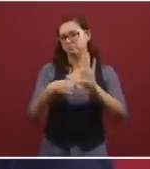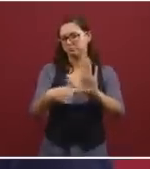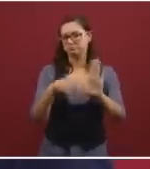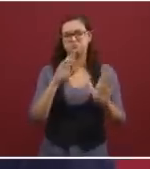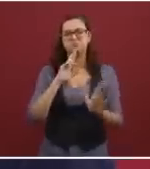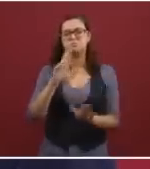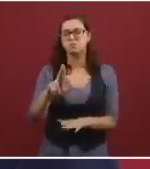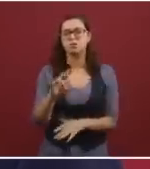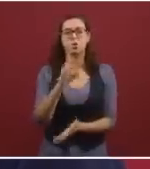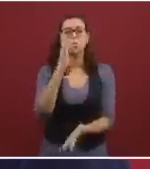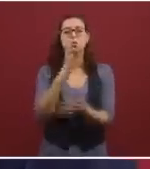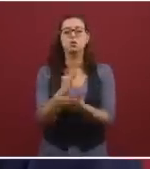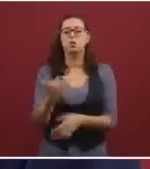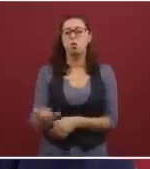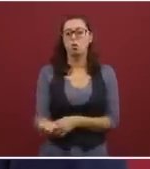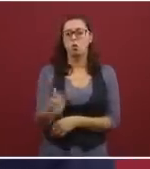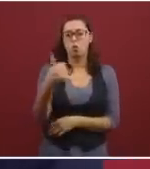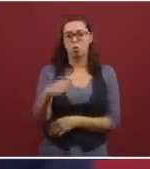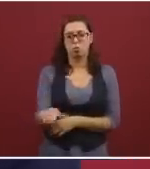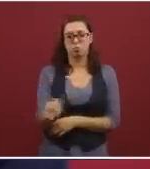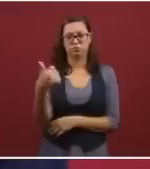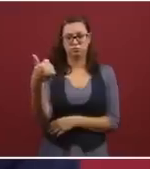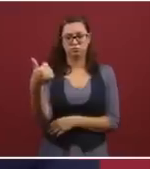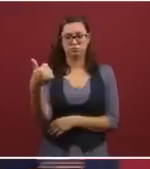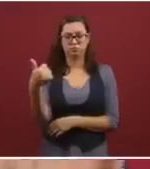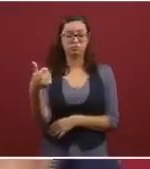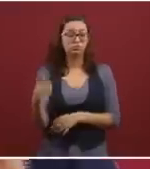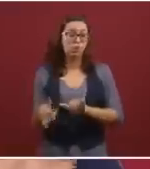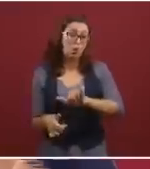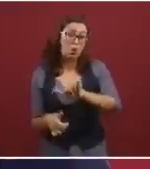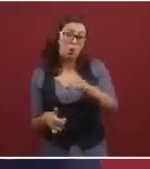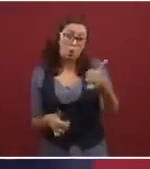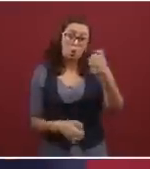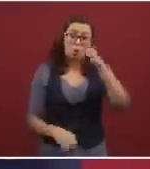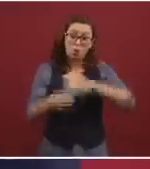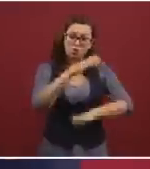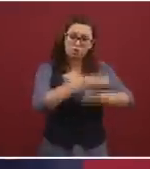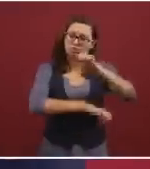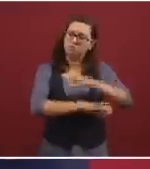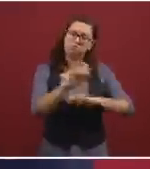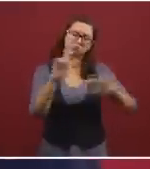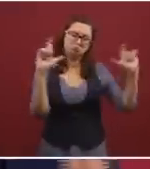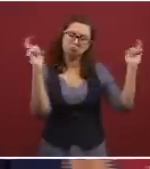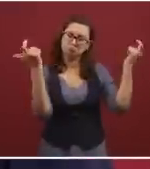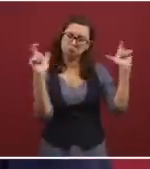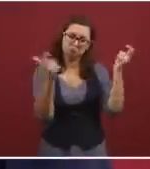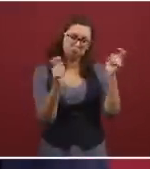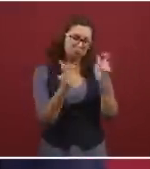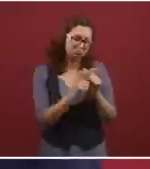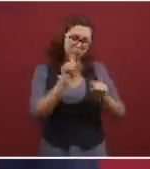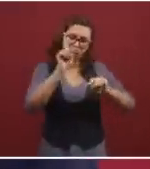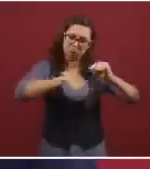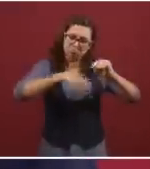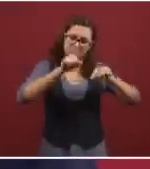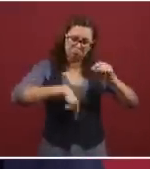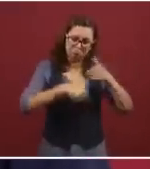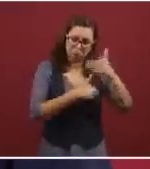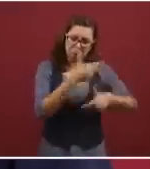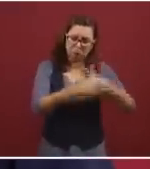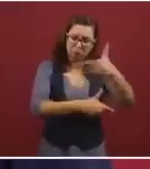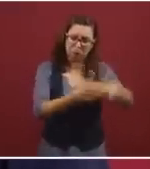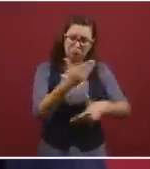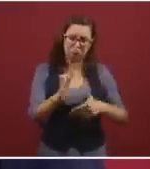van a quedar 11 nada más, y el restante ha venido habiendo una disminución y estamos precisamente en ese proceso